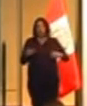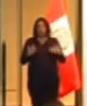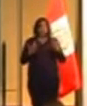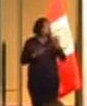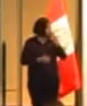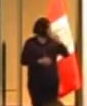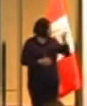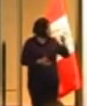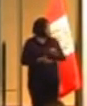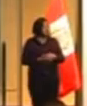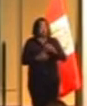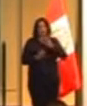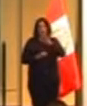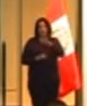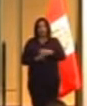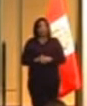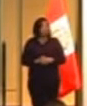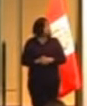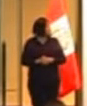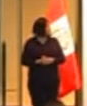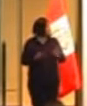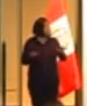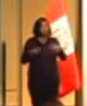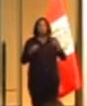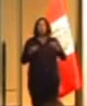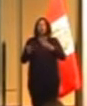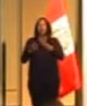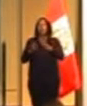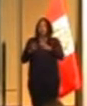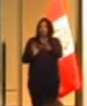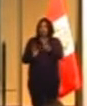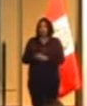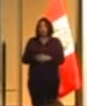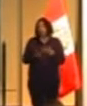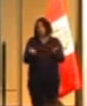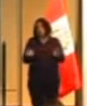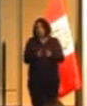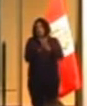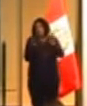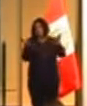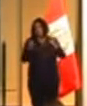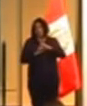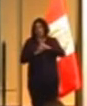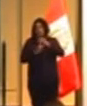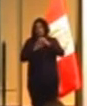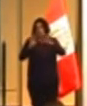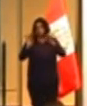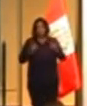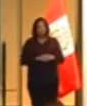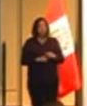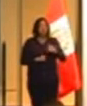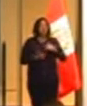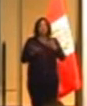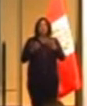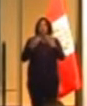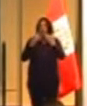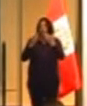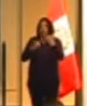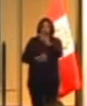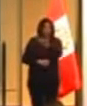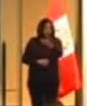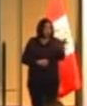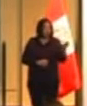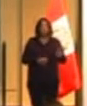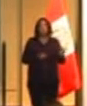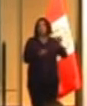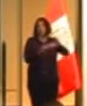y mencionando, ¿no? Cómo se han resaltado estas cosas por parte de la prensa. Yo quiero agradecerles a ustedes por